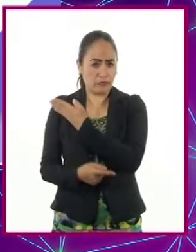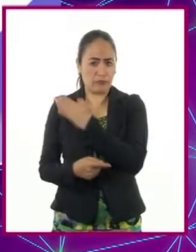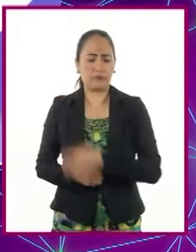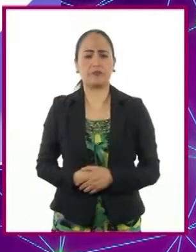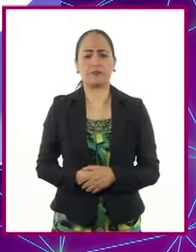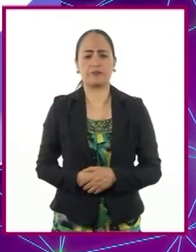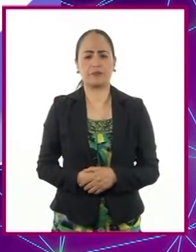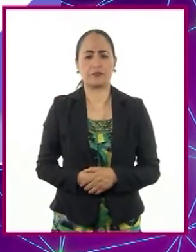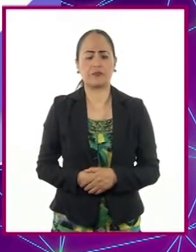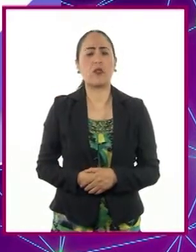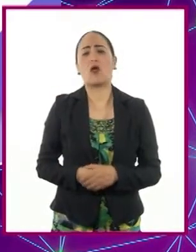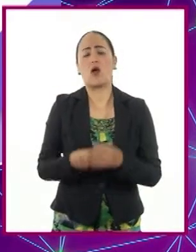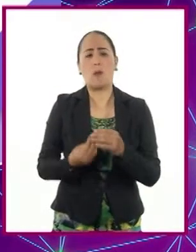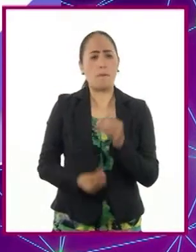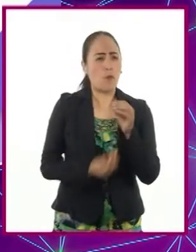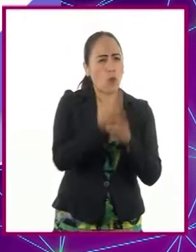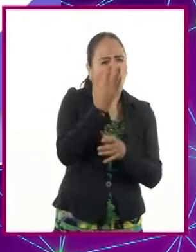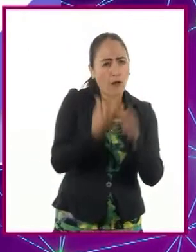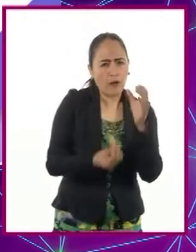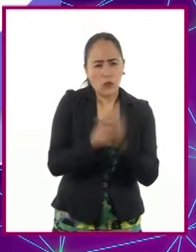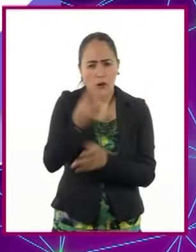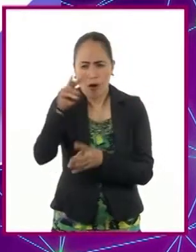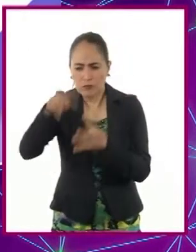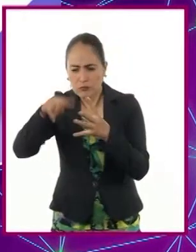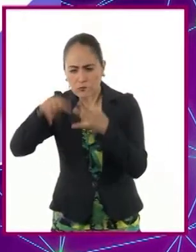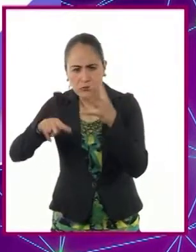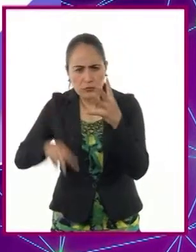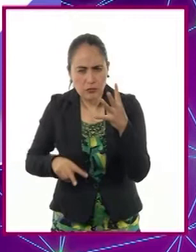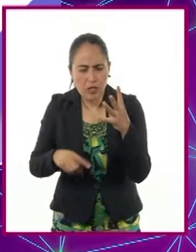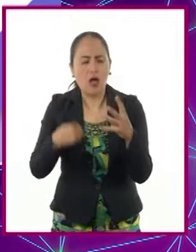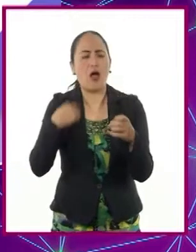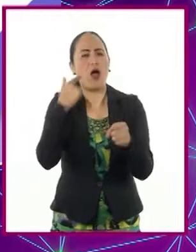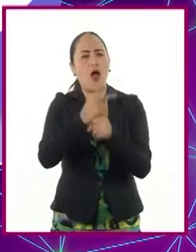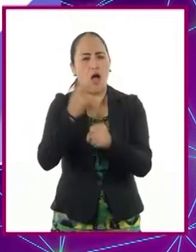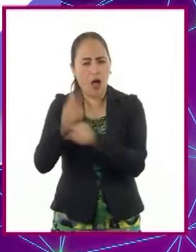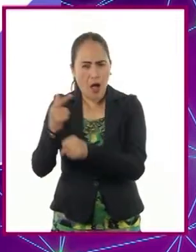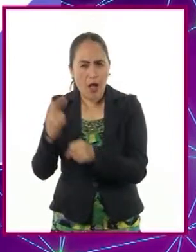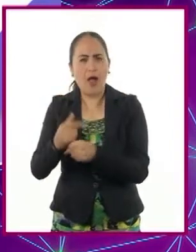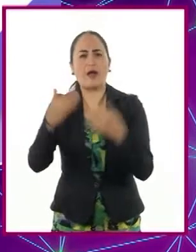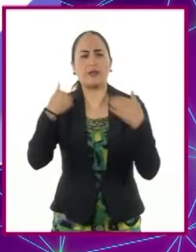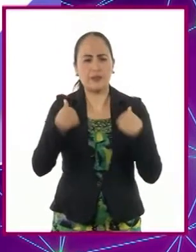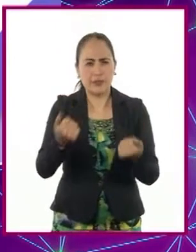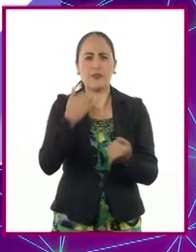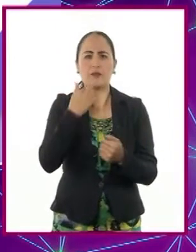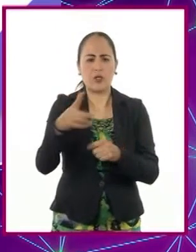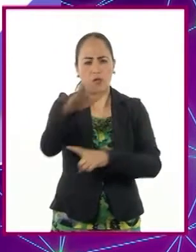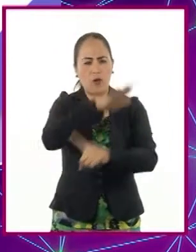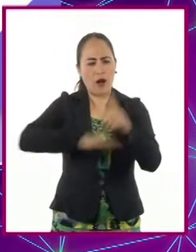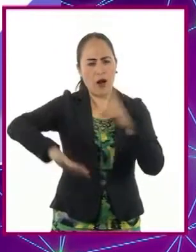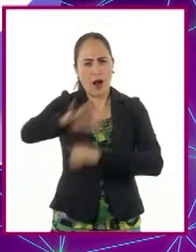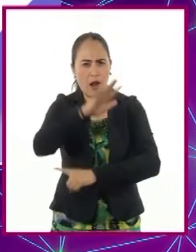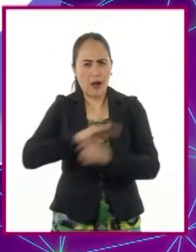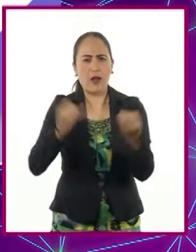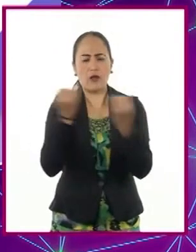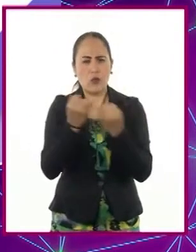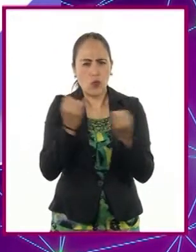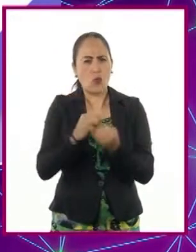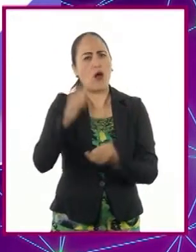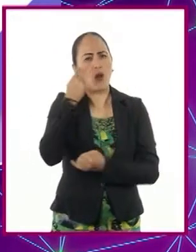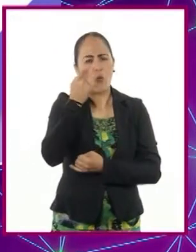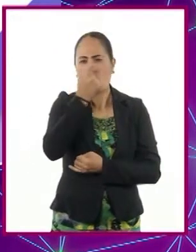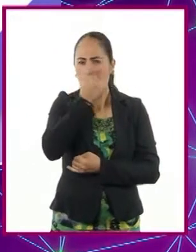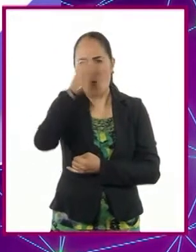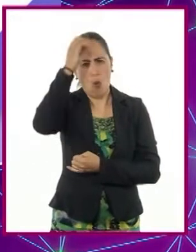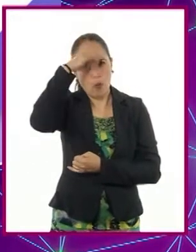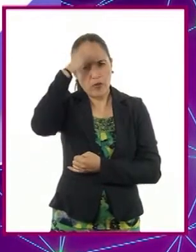Con cada nueva verdad revelada tenemos una mejor comprensión de la naturaleza y nuestras concepciones y nuestros puntos de vista se